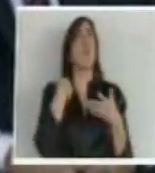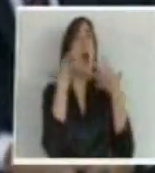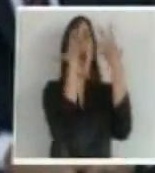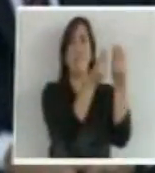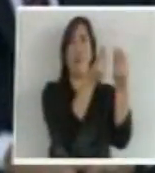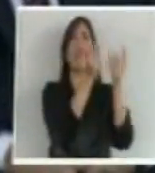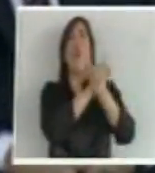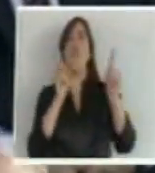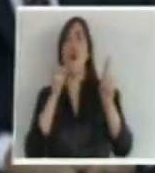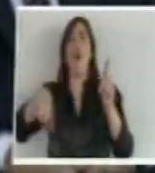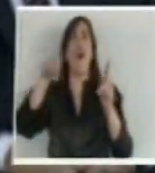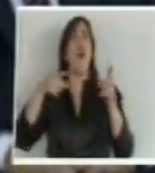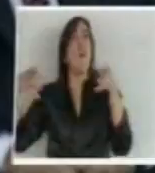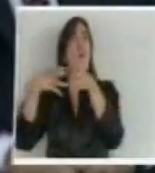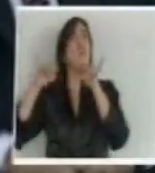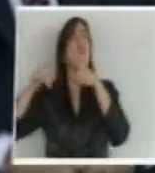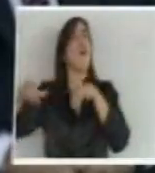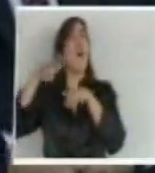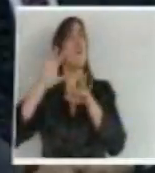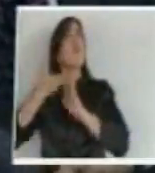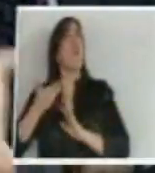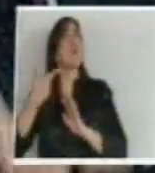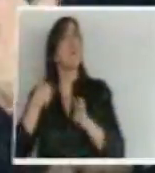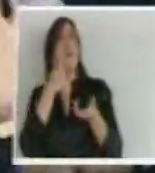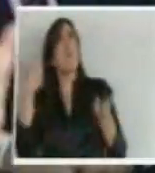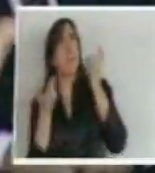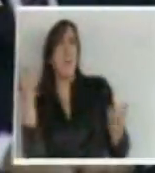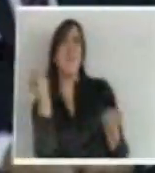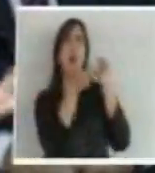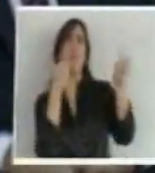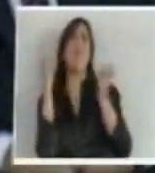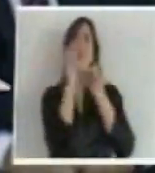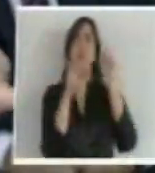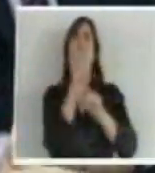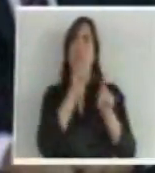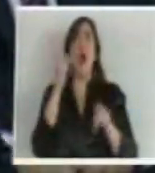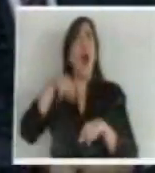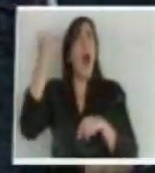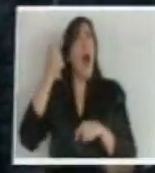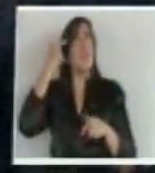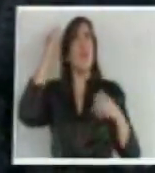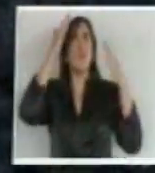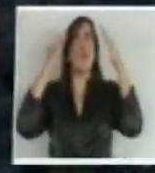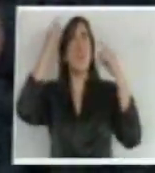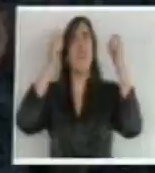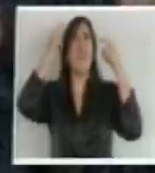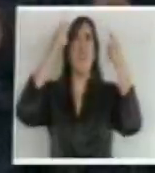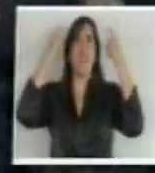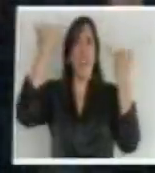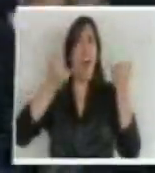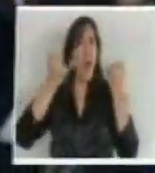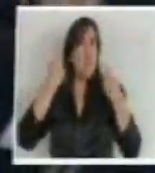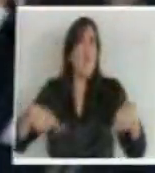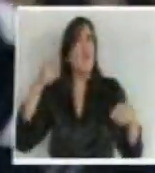contrario, no vienen con las manos cargadas de piedras, sino con la cabeza llena de sueños y de